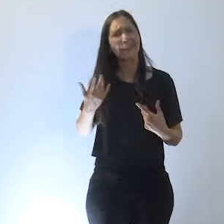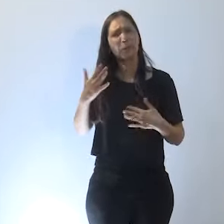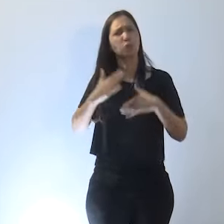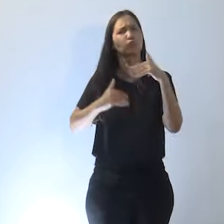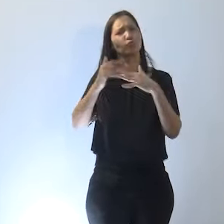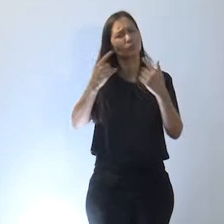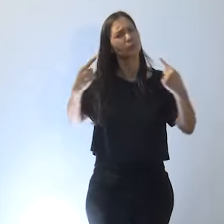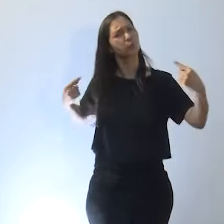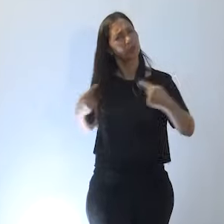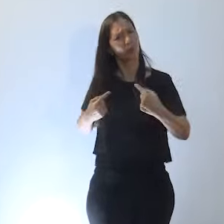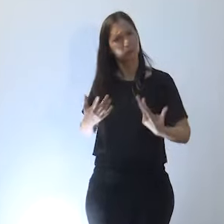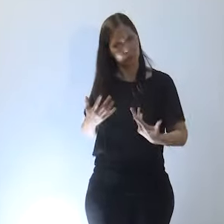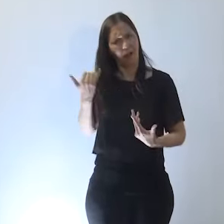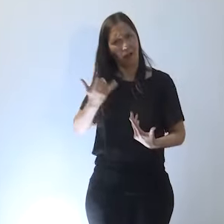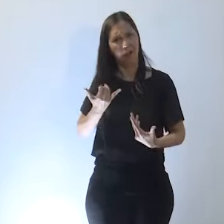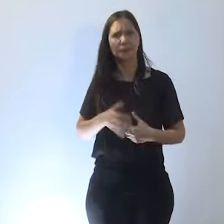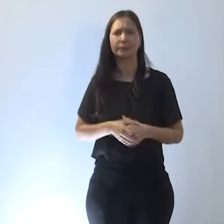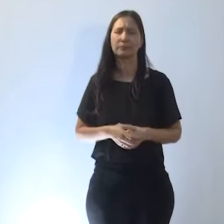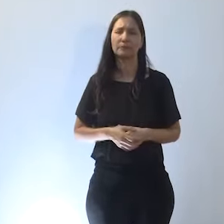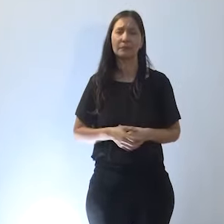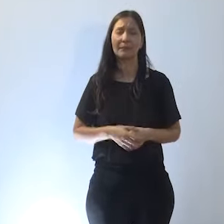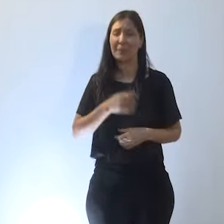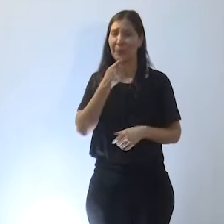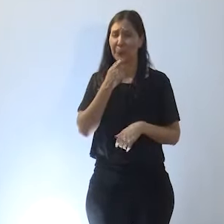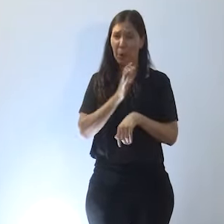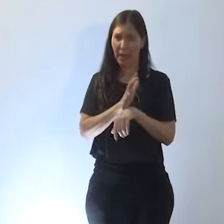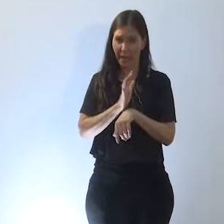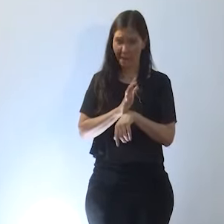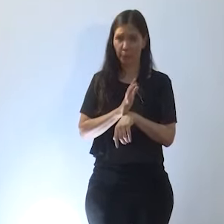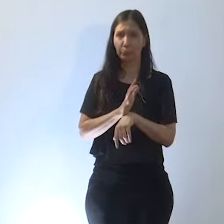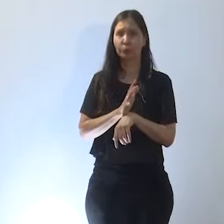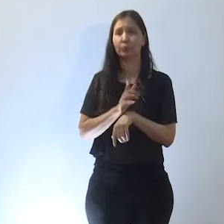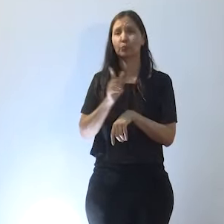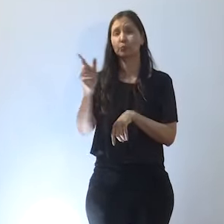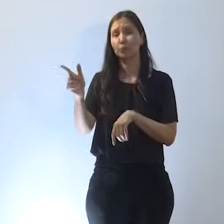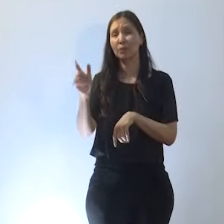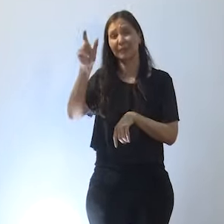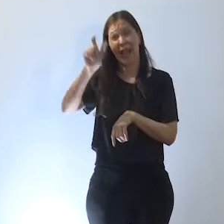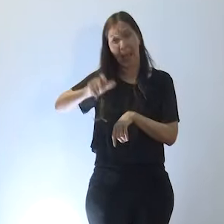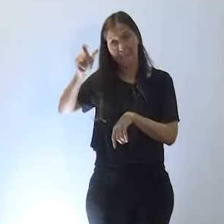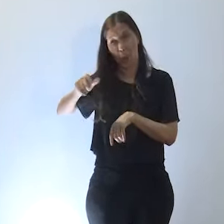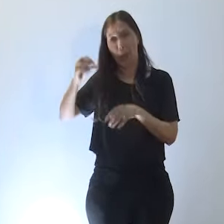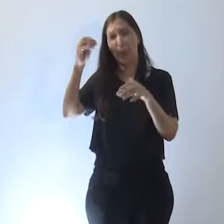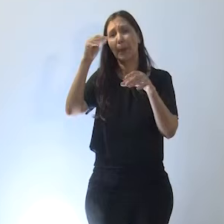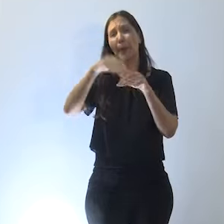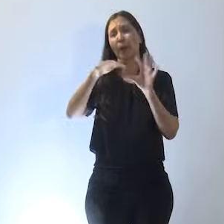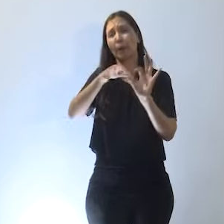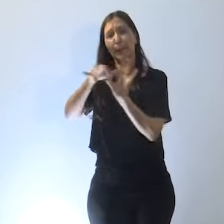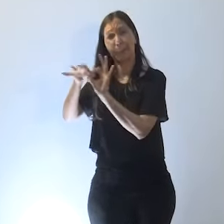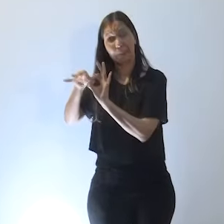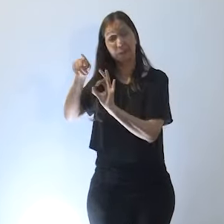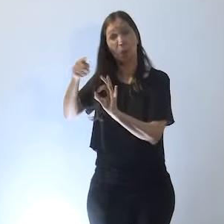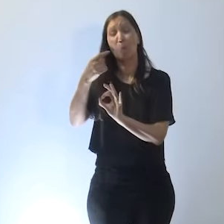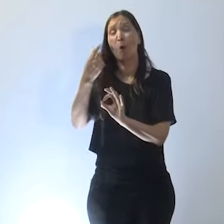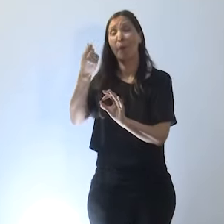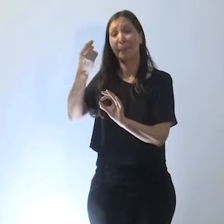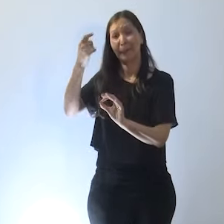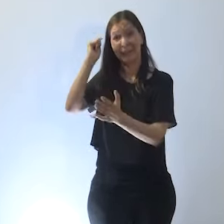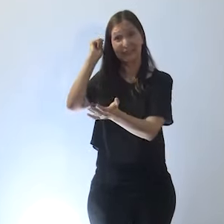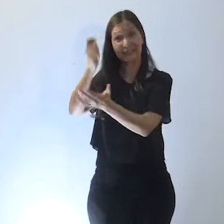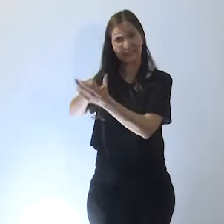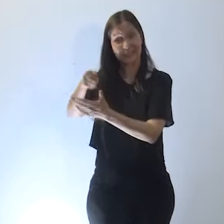metes como decíamos hoy V vos estás bancarizado los pobres Y esa guita que vos estás inyectando en la sociedad te la